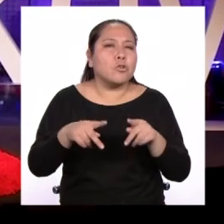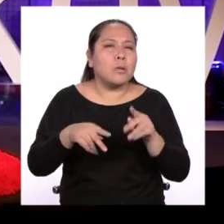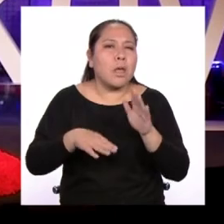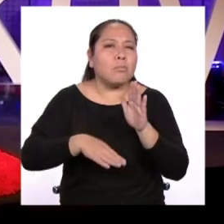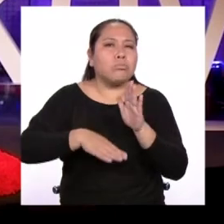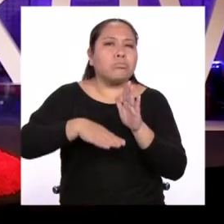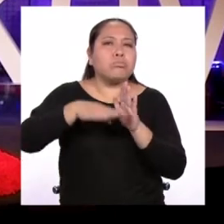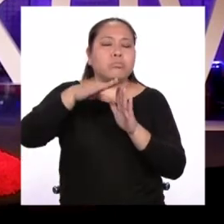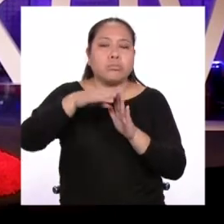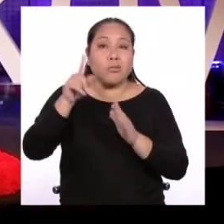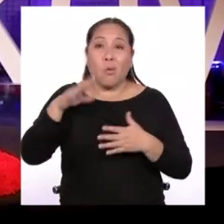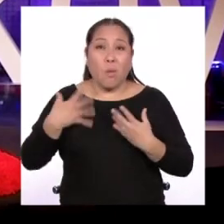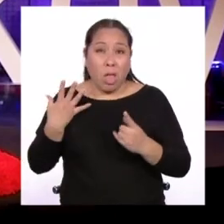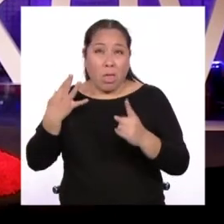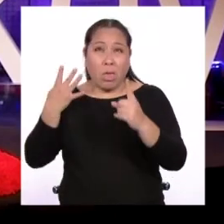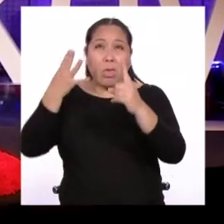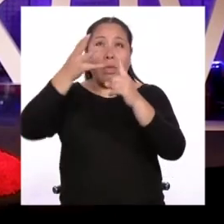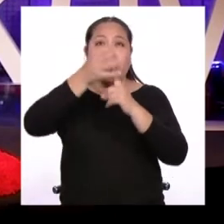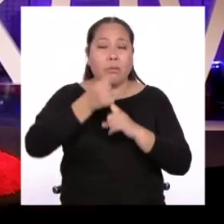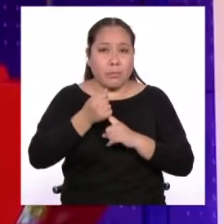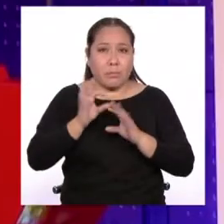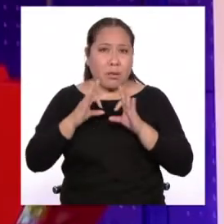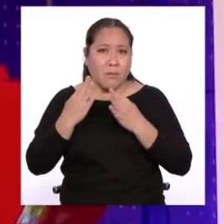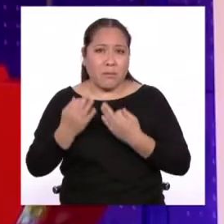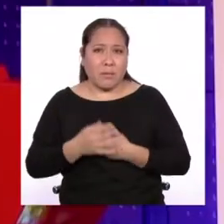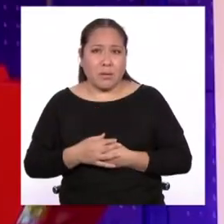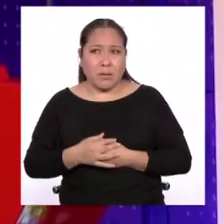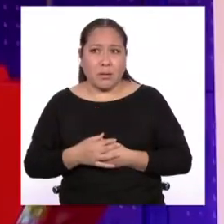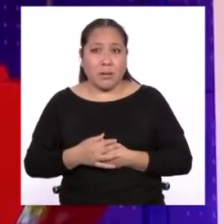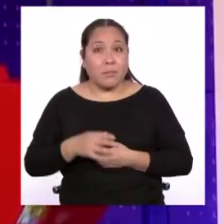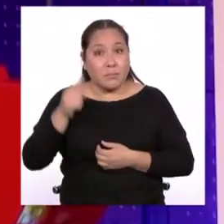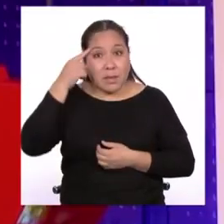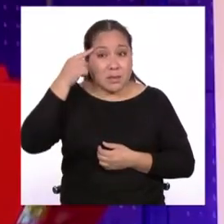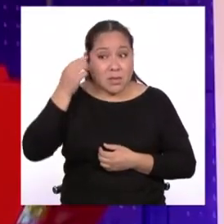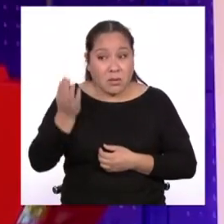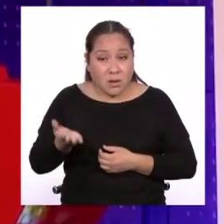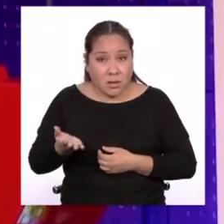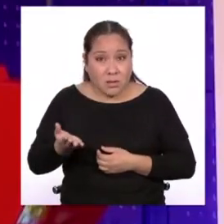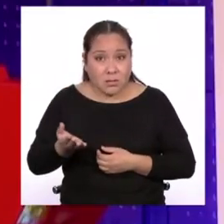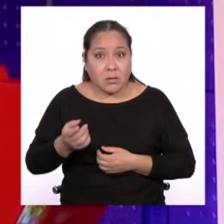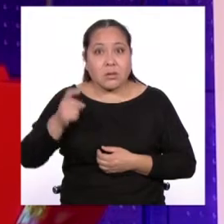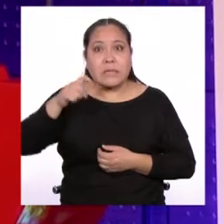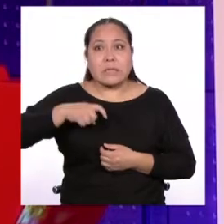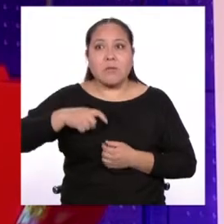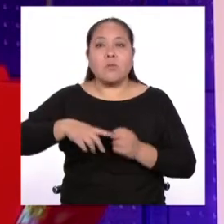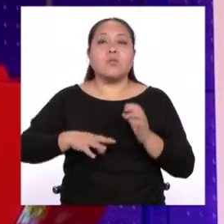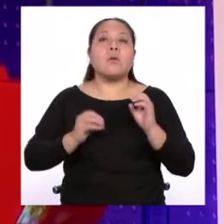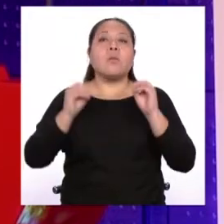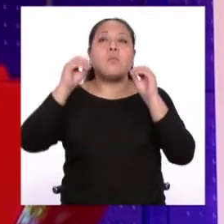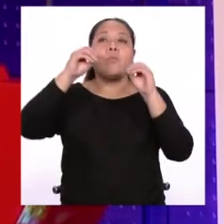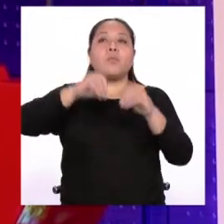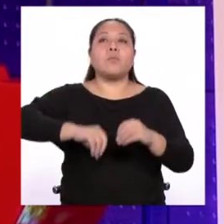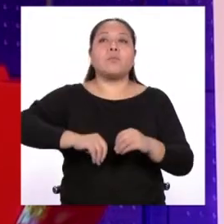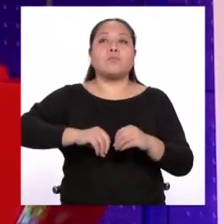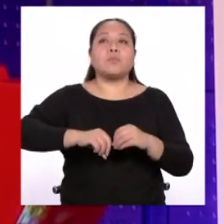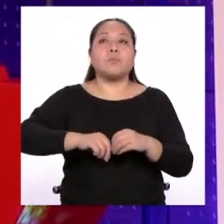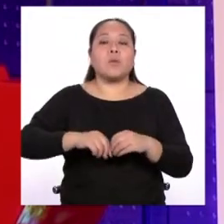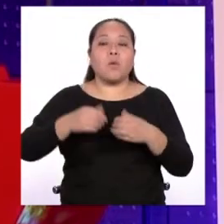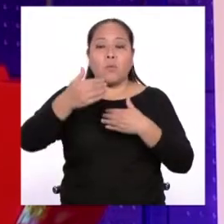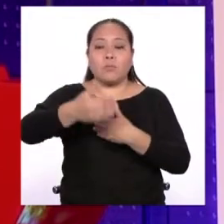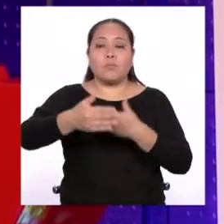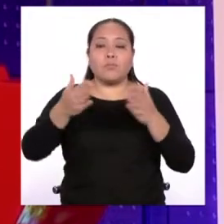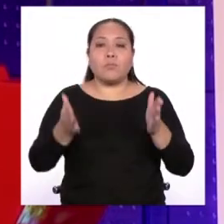de tener éxito familiar. Pensando en eso, hemos desarrollado el módulo